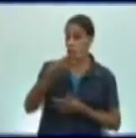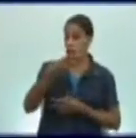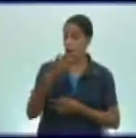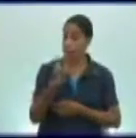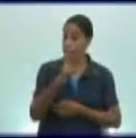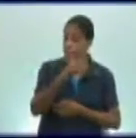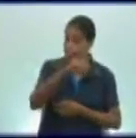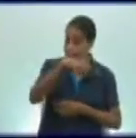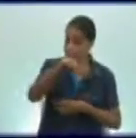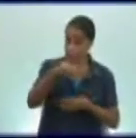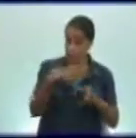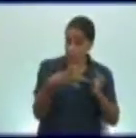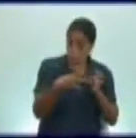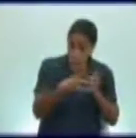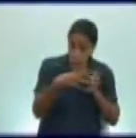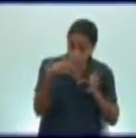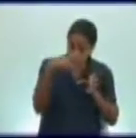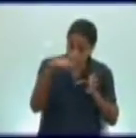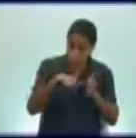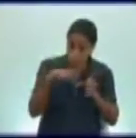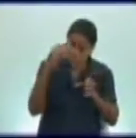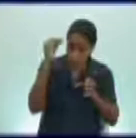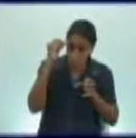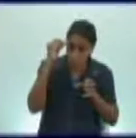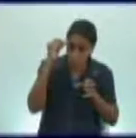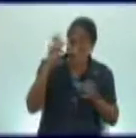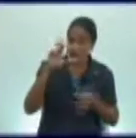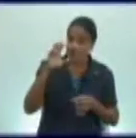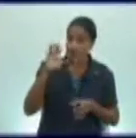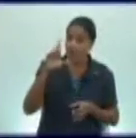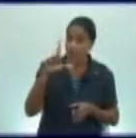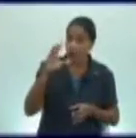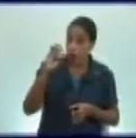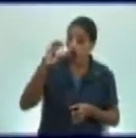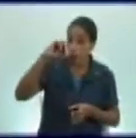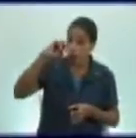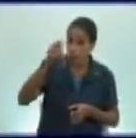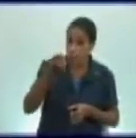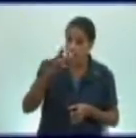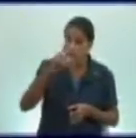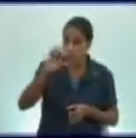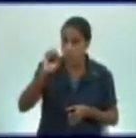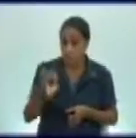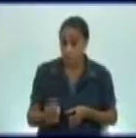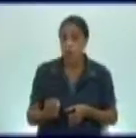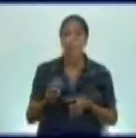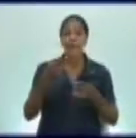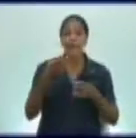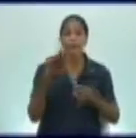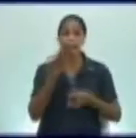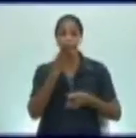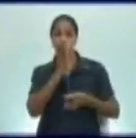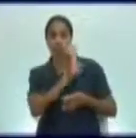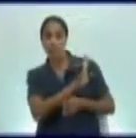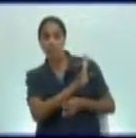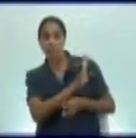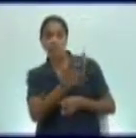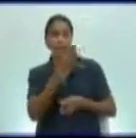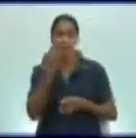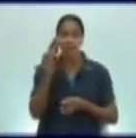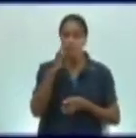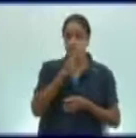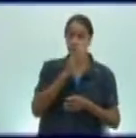simetría bilateral, ustedes vieron la importancia evolutiva, vieron su significación y creo que es un elemento que ustedes